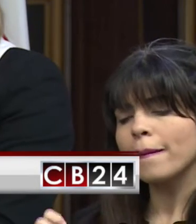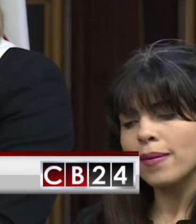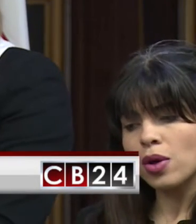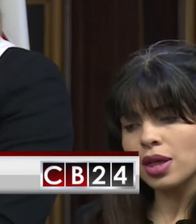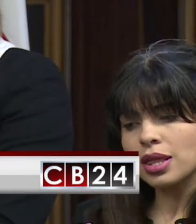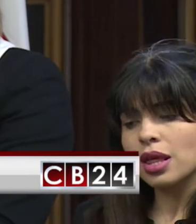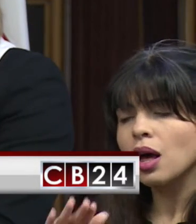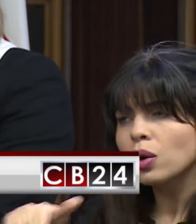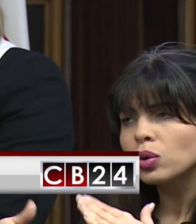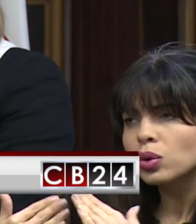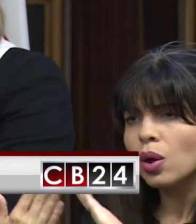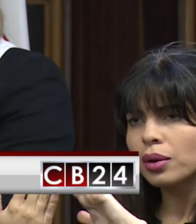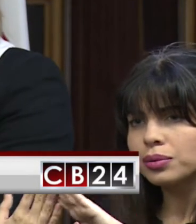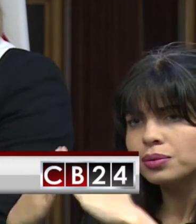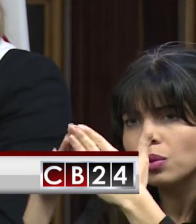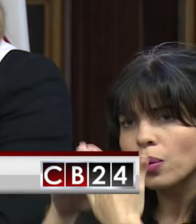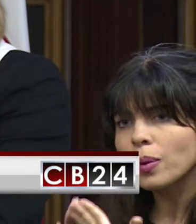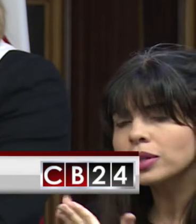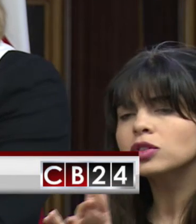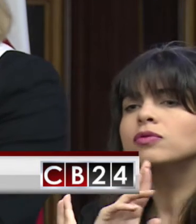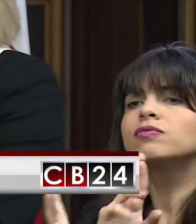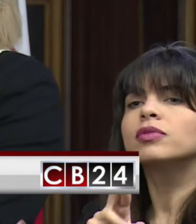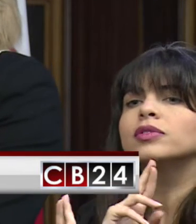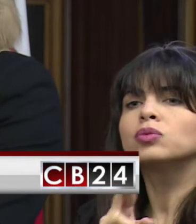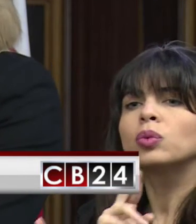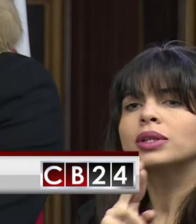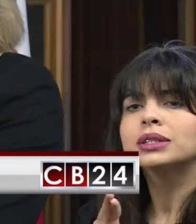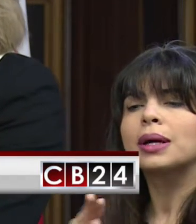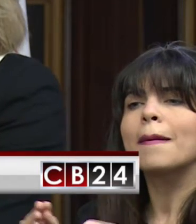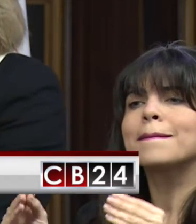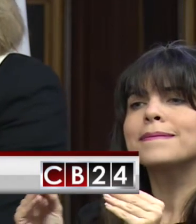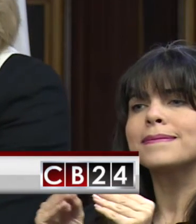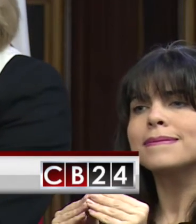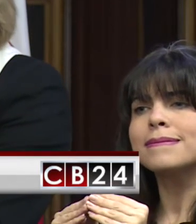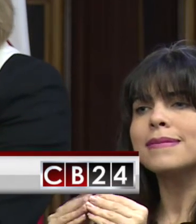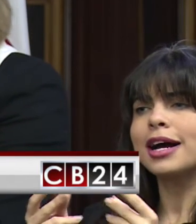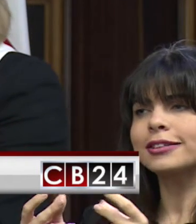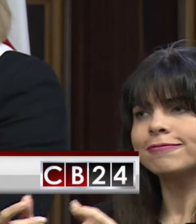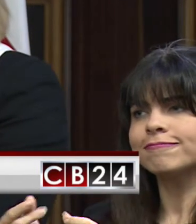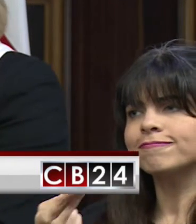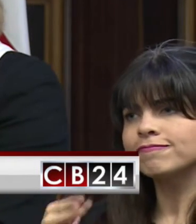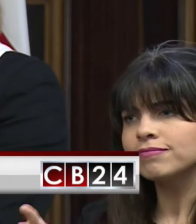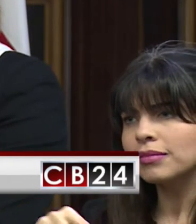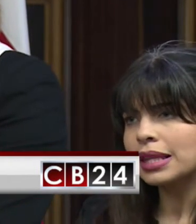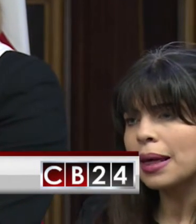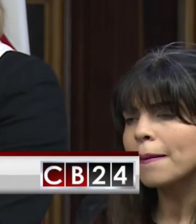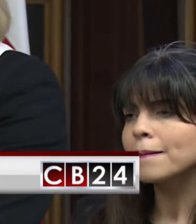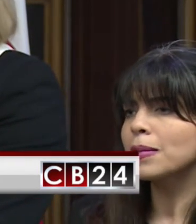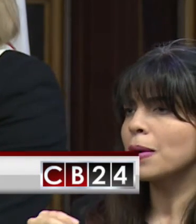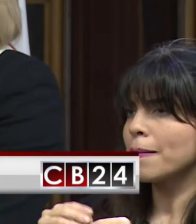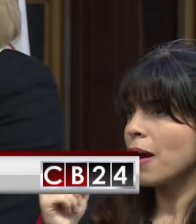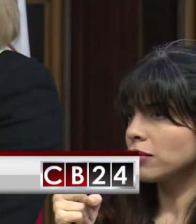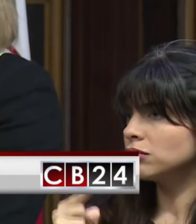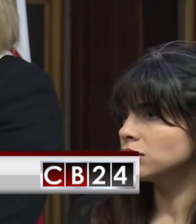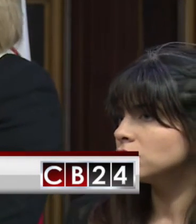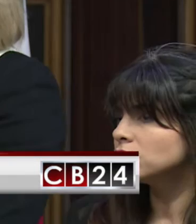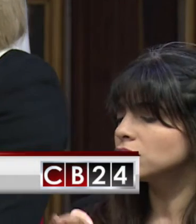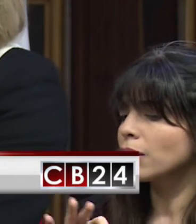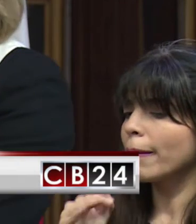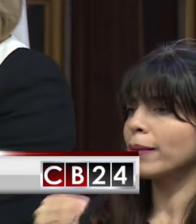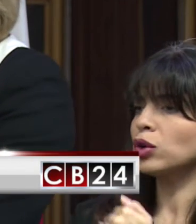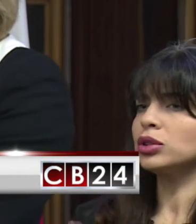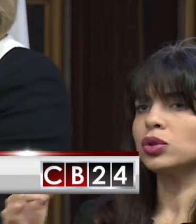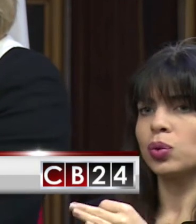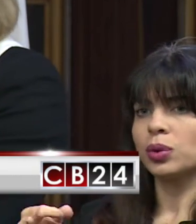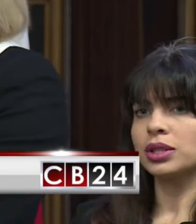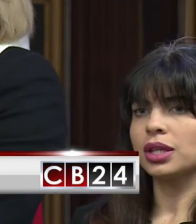Brindar a la población una respuesta más expedita y más célere a los procesos